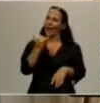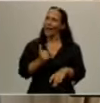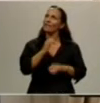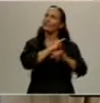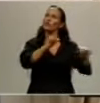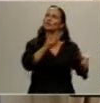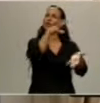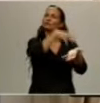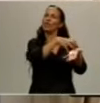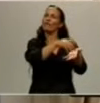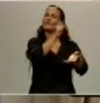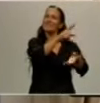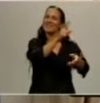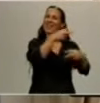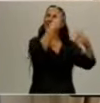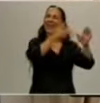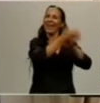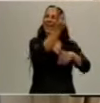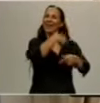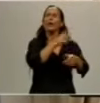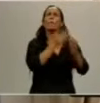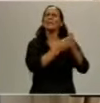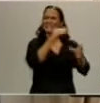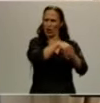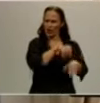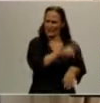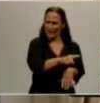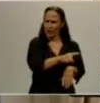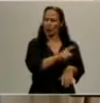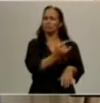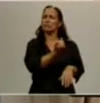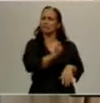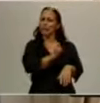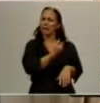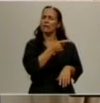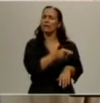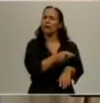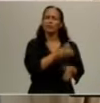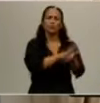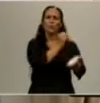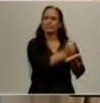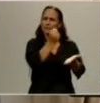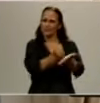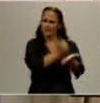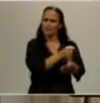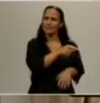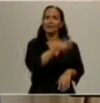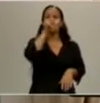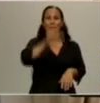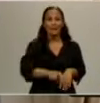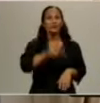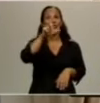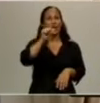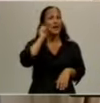de la Oficina de Migraciones y del Ministerio del Interior en la parte de pasaportes, que el señor Diego